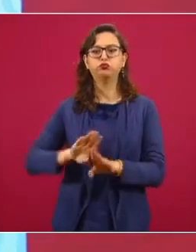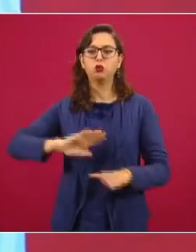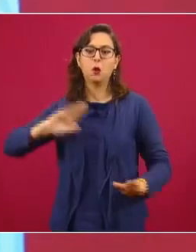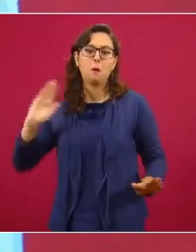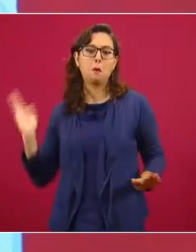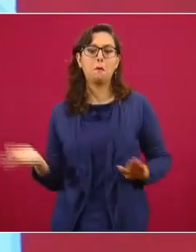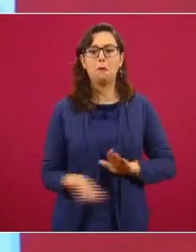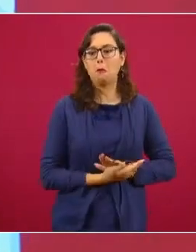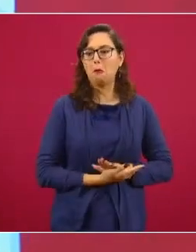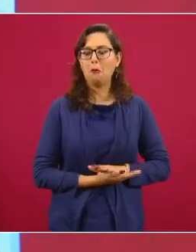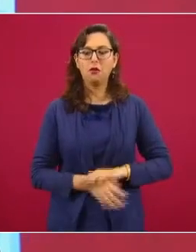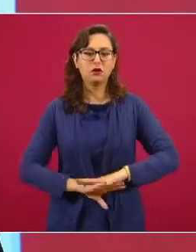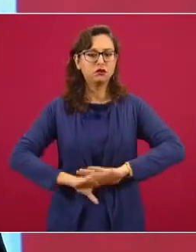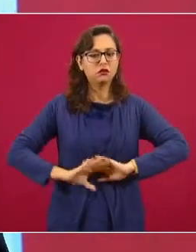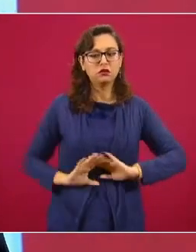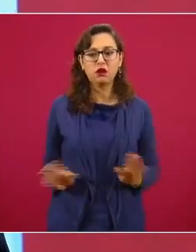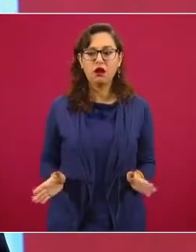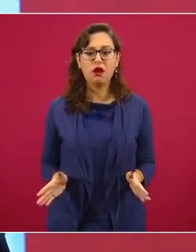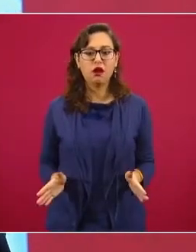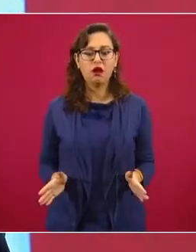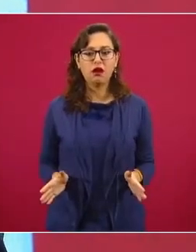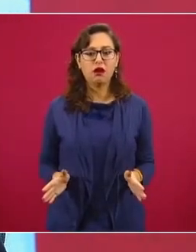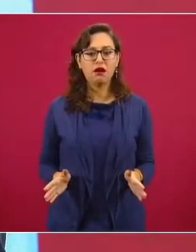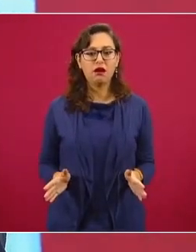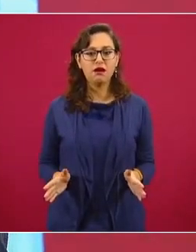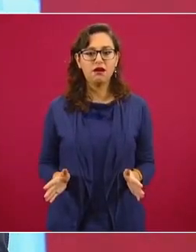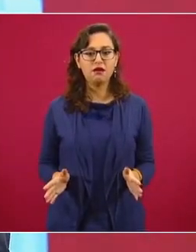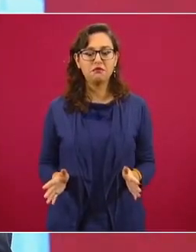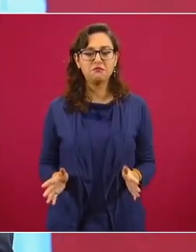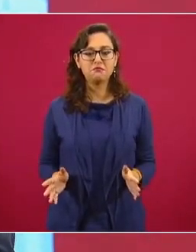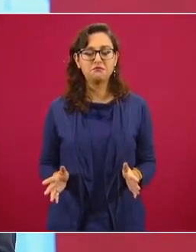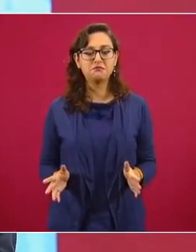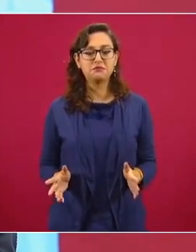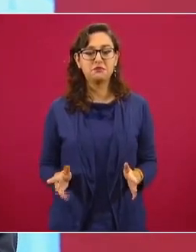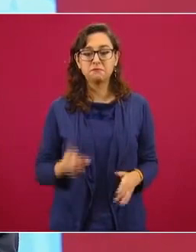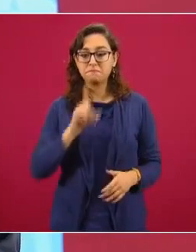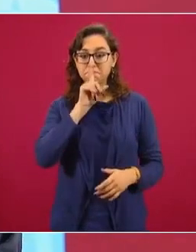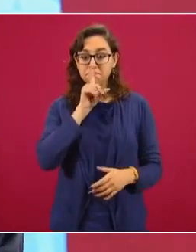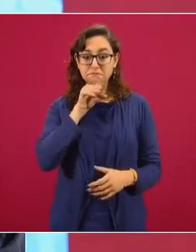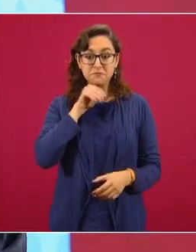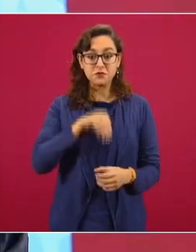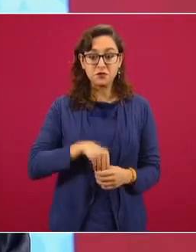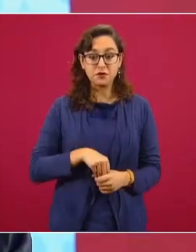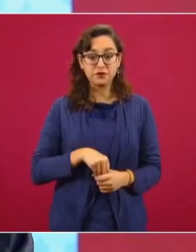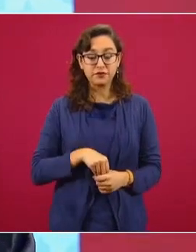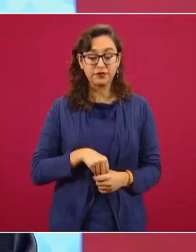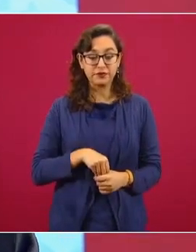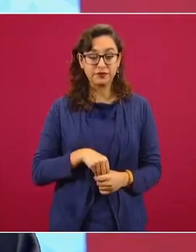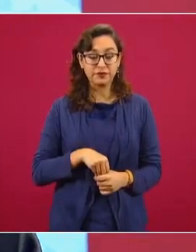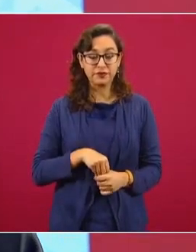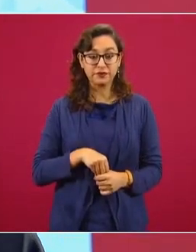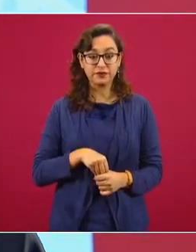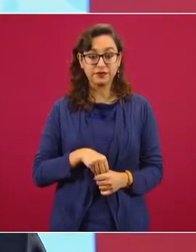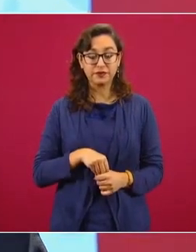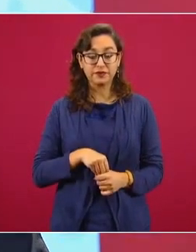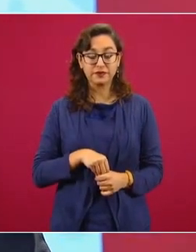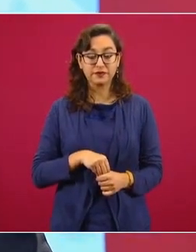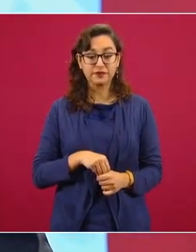lo volvieron un asunto secreto.